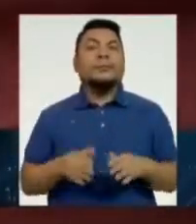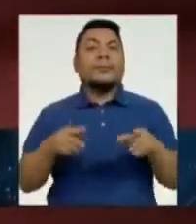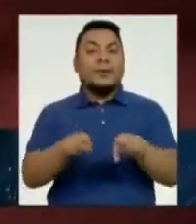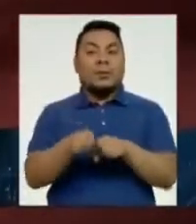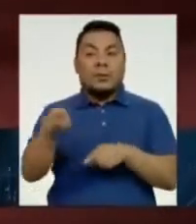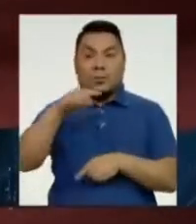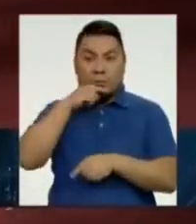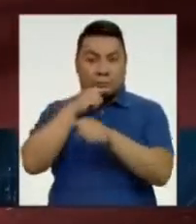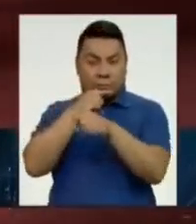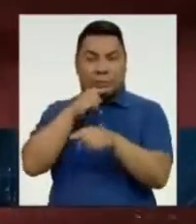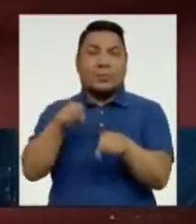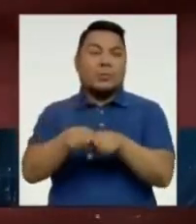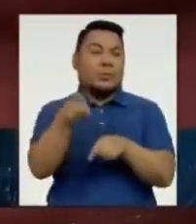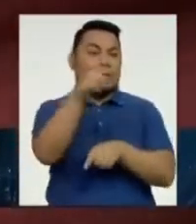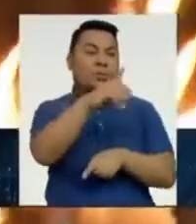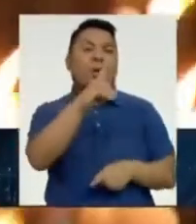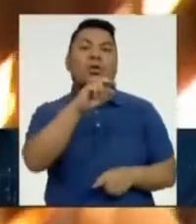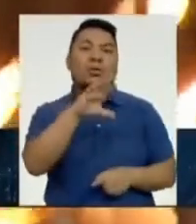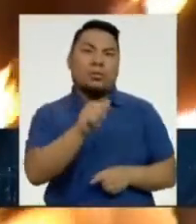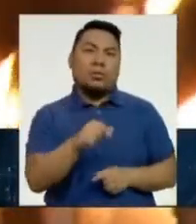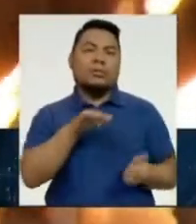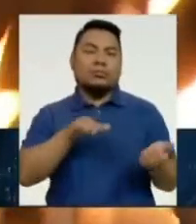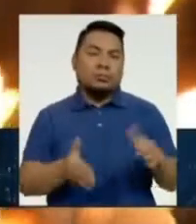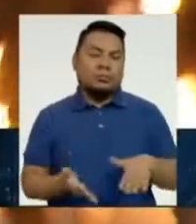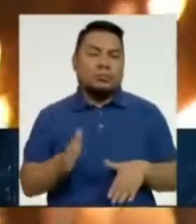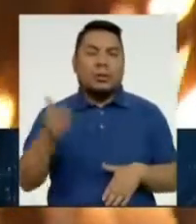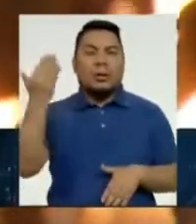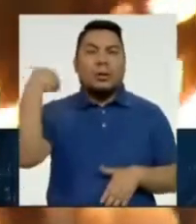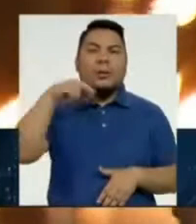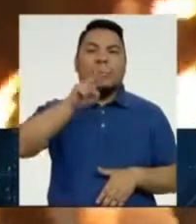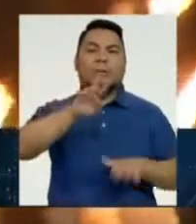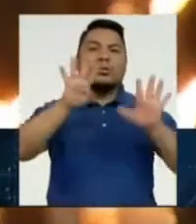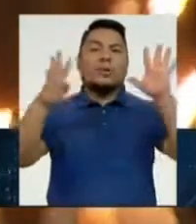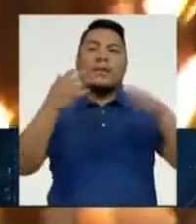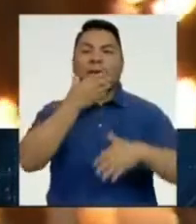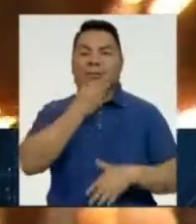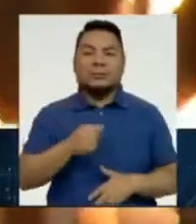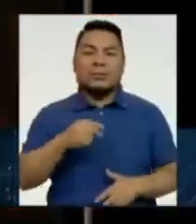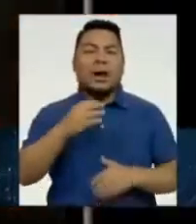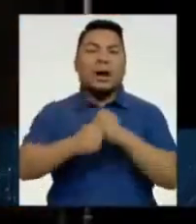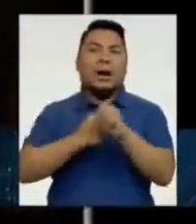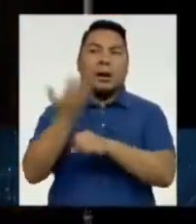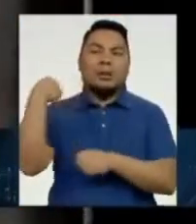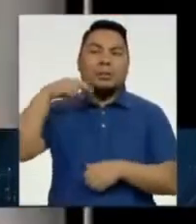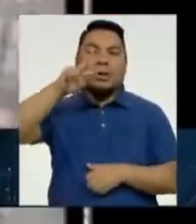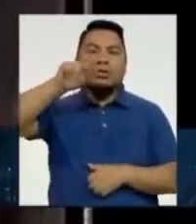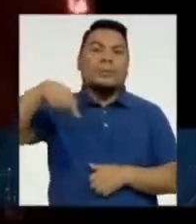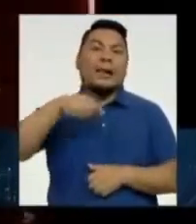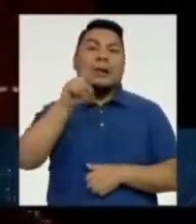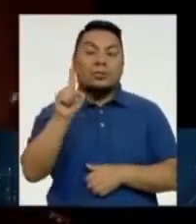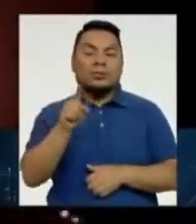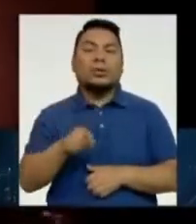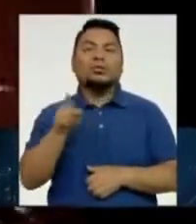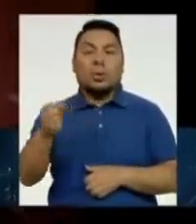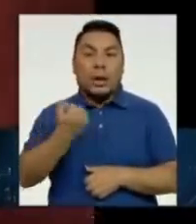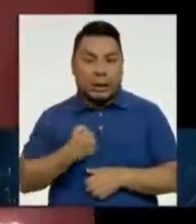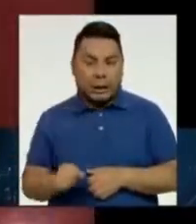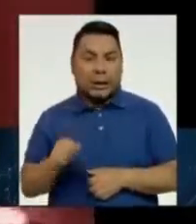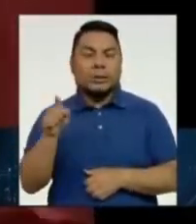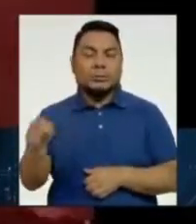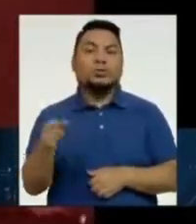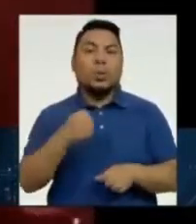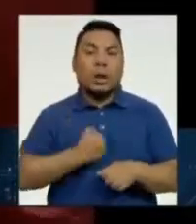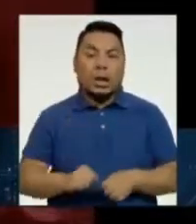de la Cruz, Dora Guamán perdió un ser querido. Aquel 29 de diciembre del 2001, su hija de 8 años la acompañaba en su negocio